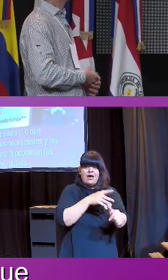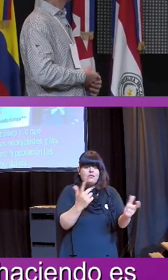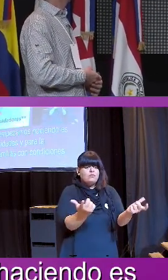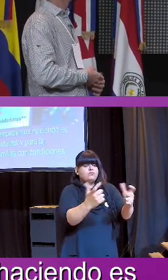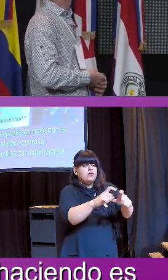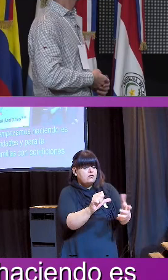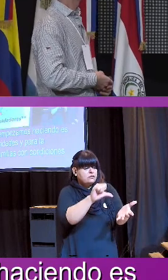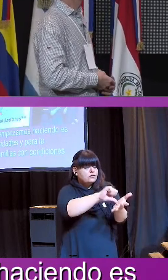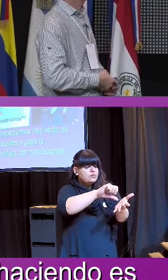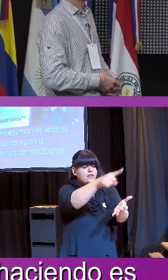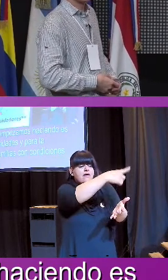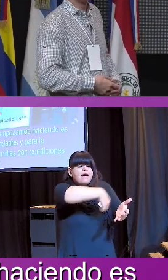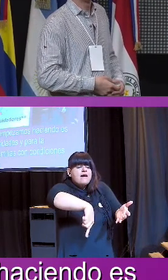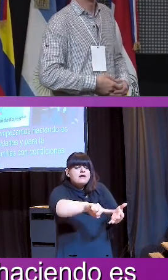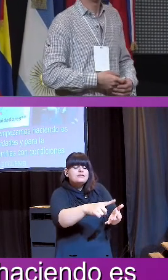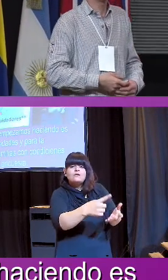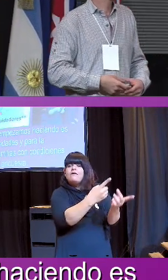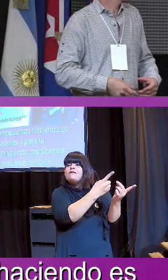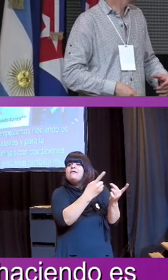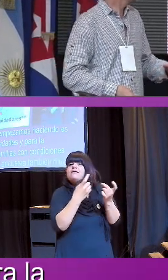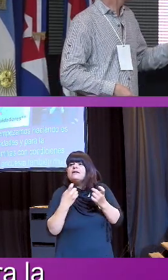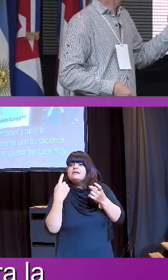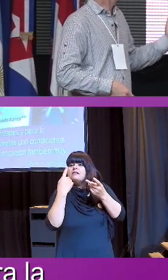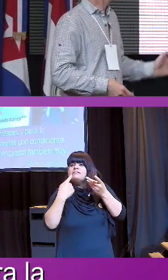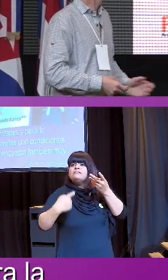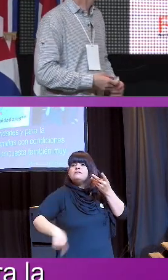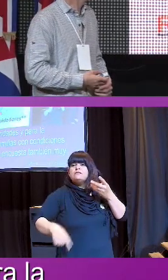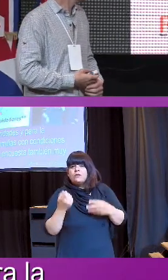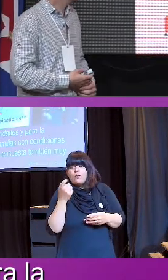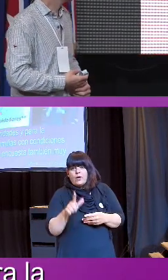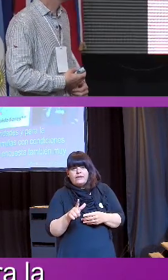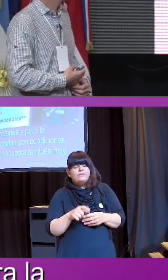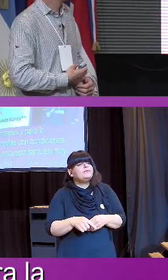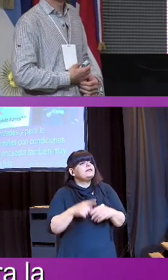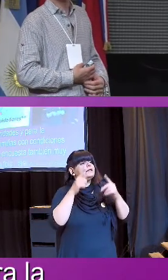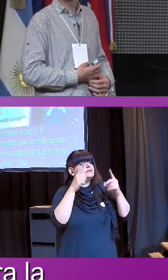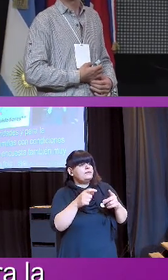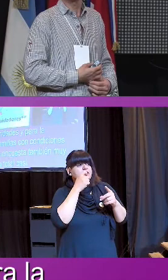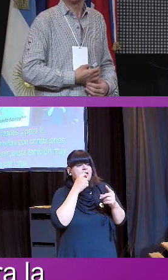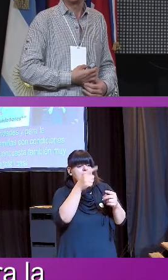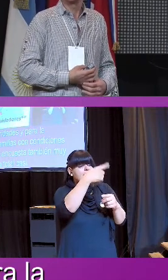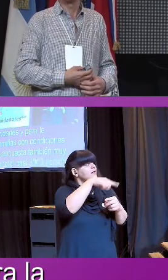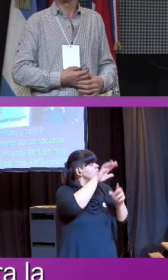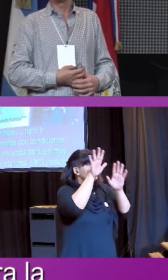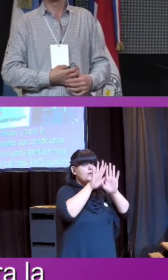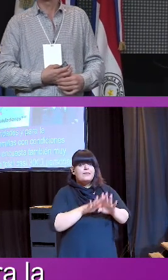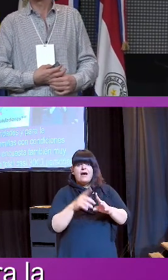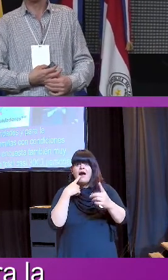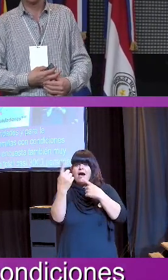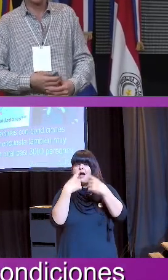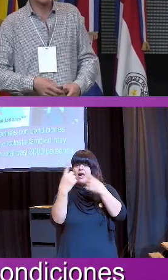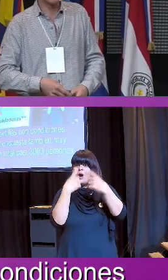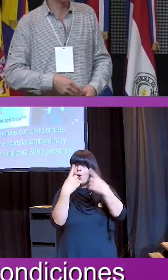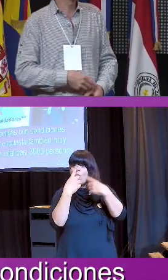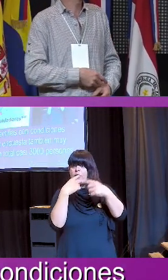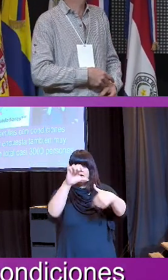Y hicimos una encuesta también muy grande, de la cual la contestaron en total casi 3.000 personas en toda la